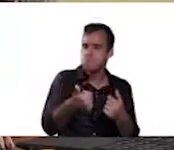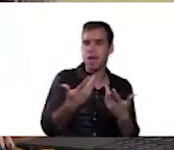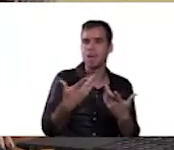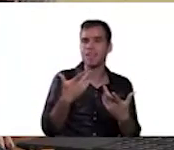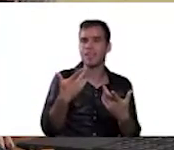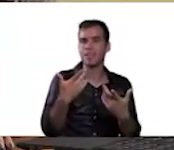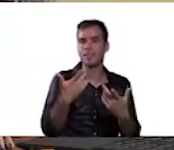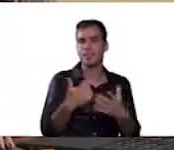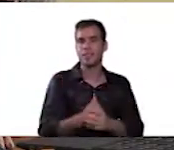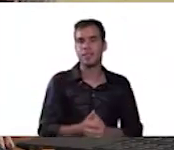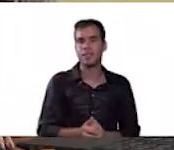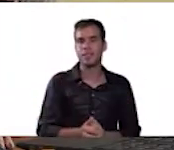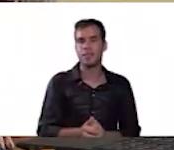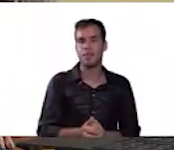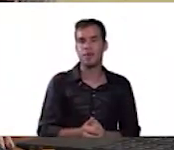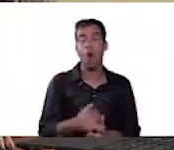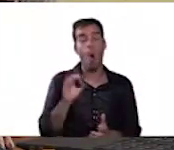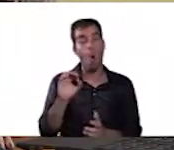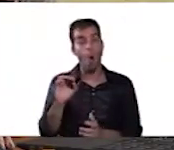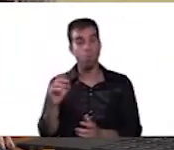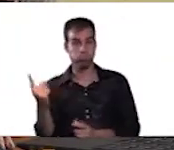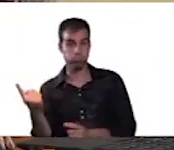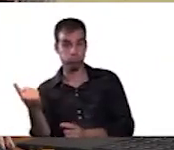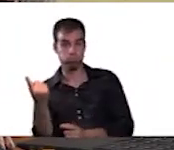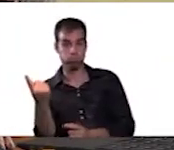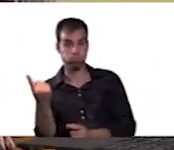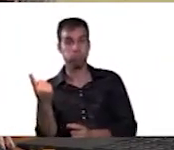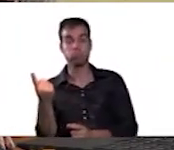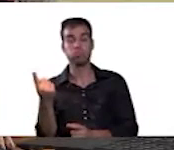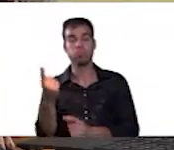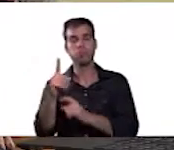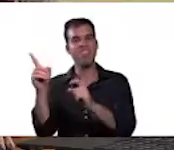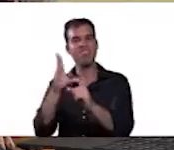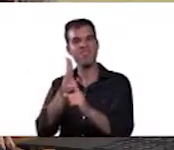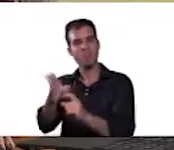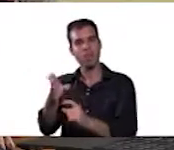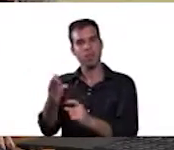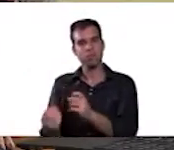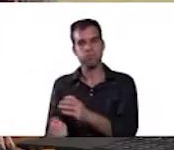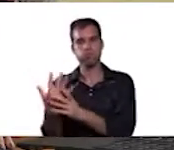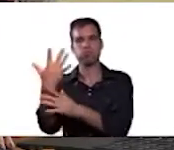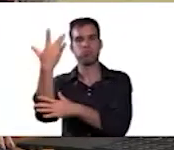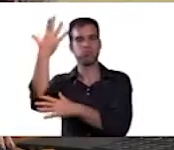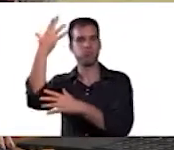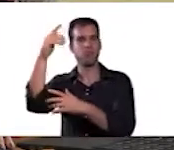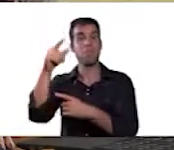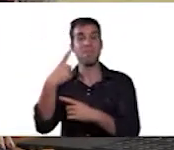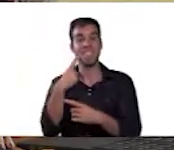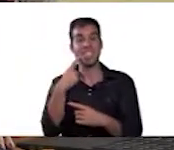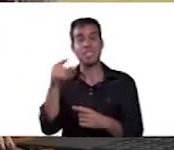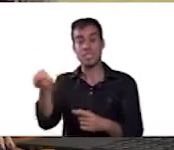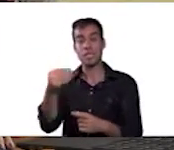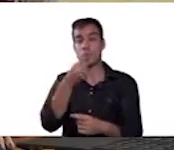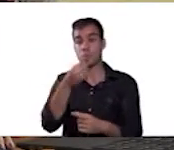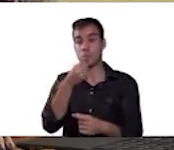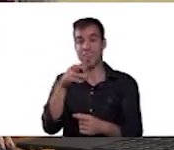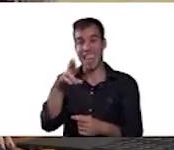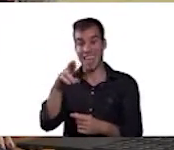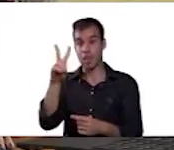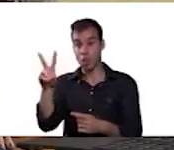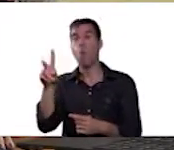de oxidación-reducción, o a través de una reacción directa para que usted determine si esa reacción